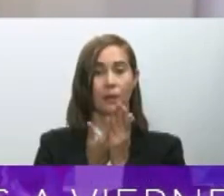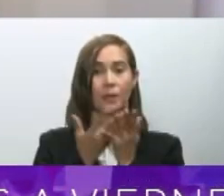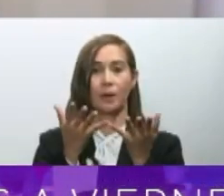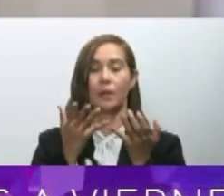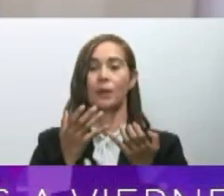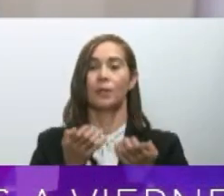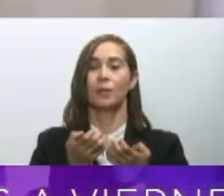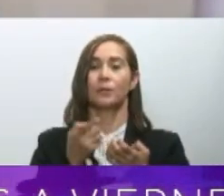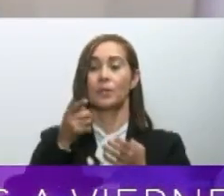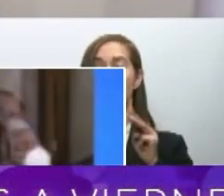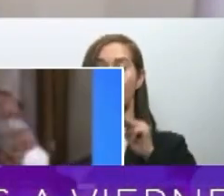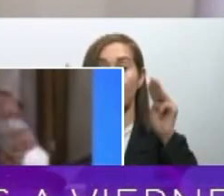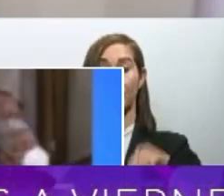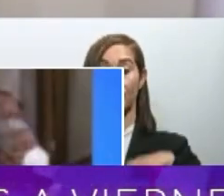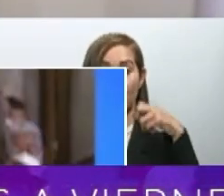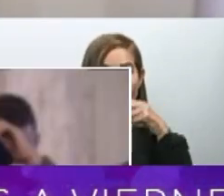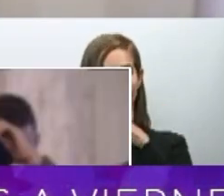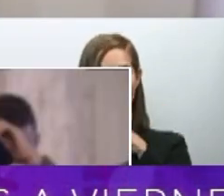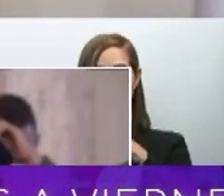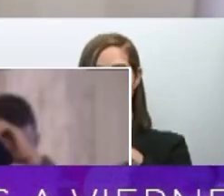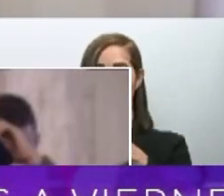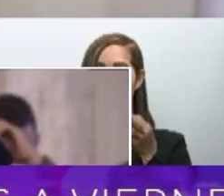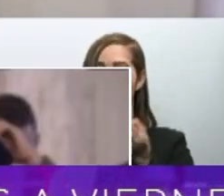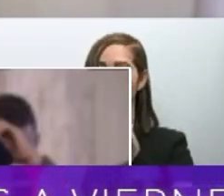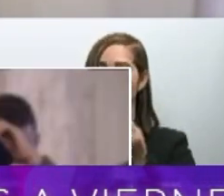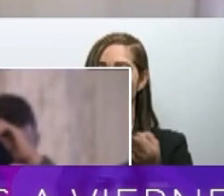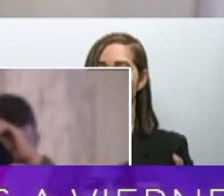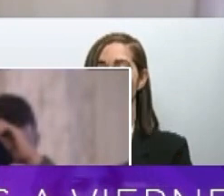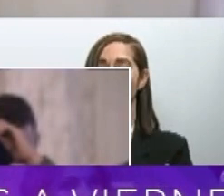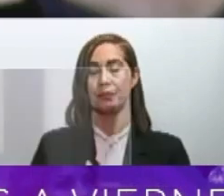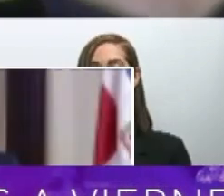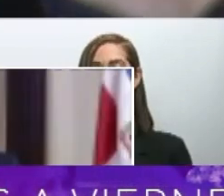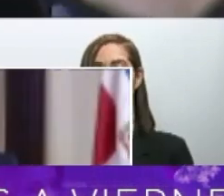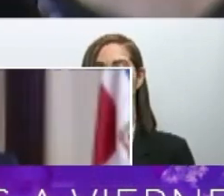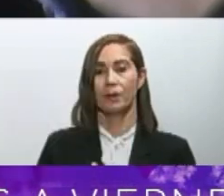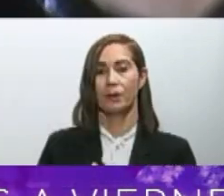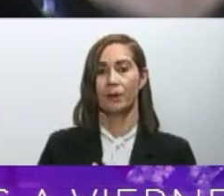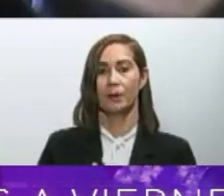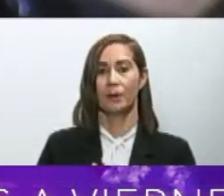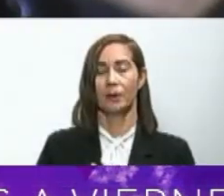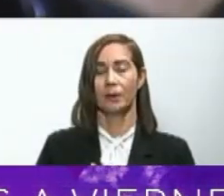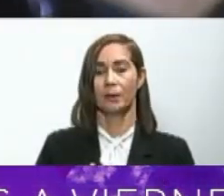allí con relación al pacto que se acaba de firmar hace apenas minutos. Adelante.